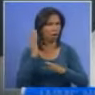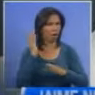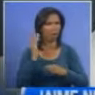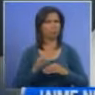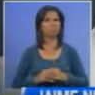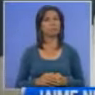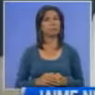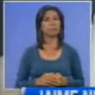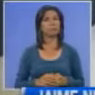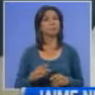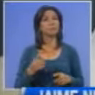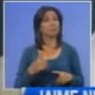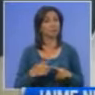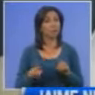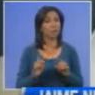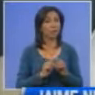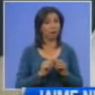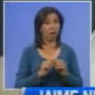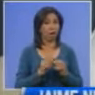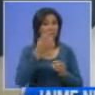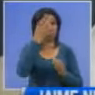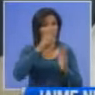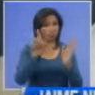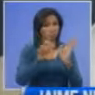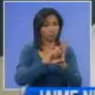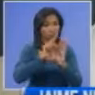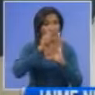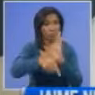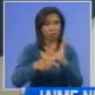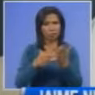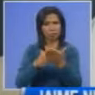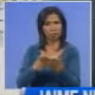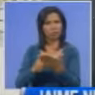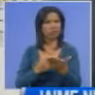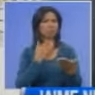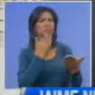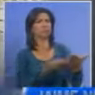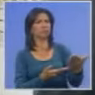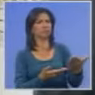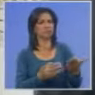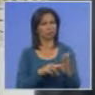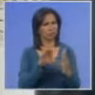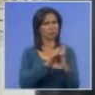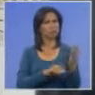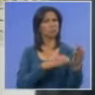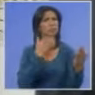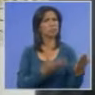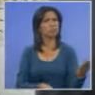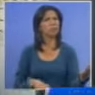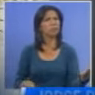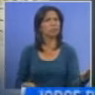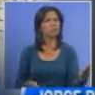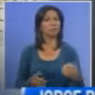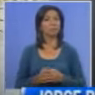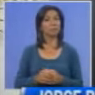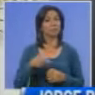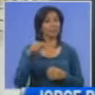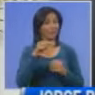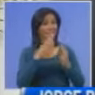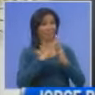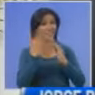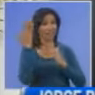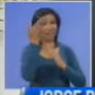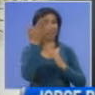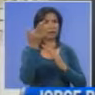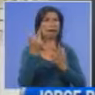desacato la sentencia, es resistir la sentencia, que es un derecho constitucional. Mientras, aquí en el sector de la planchada del barrio Las Peñas permanece el